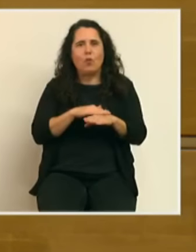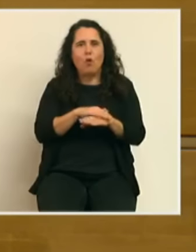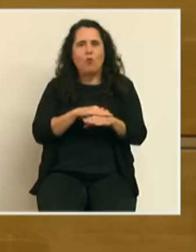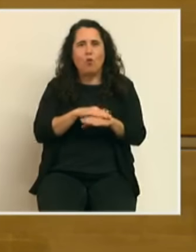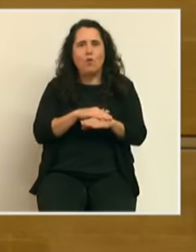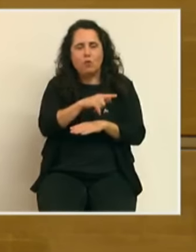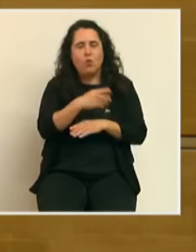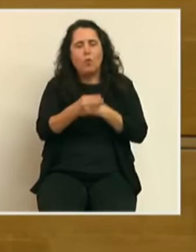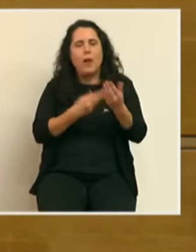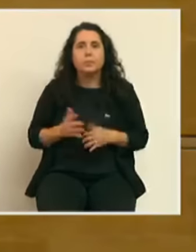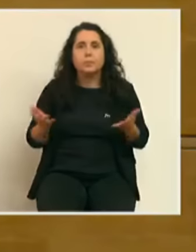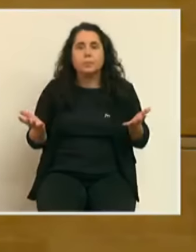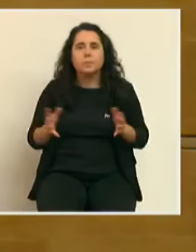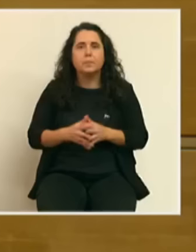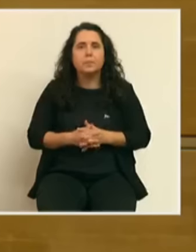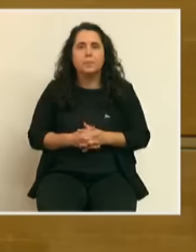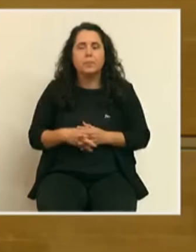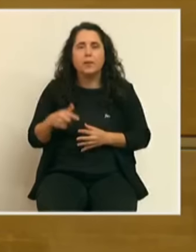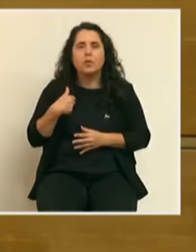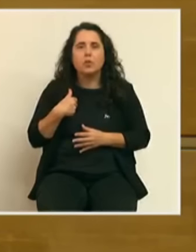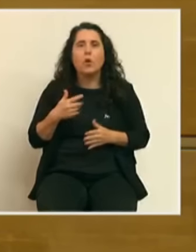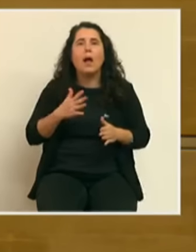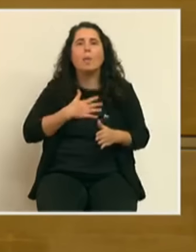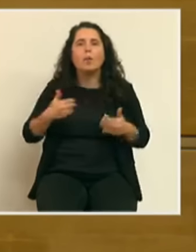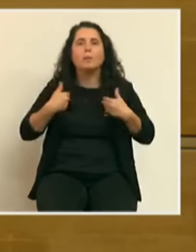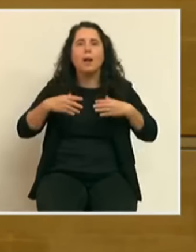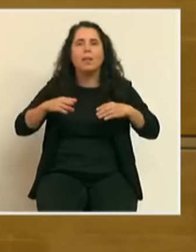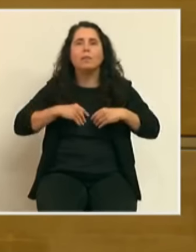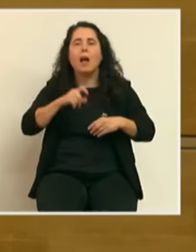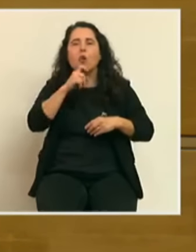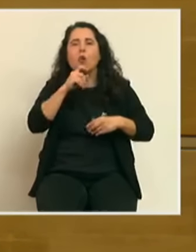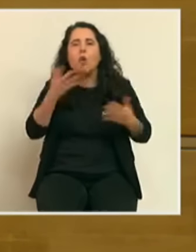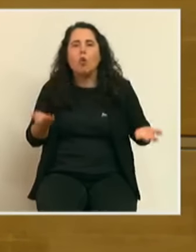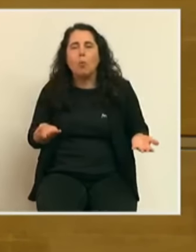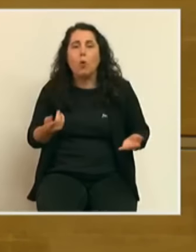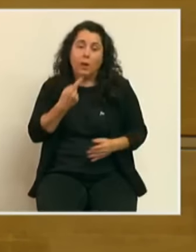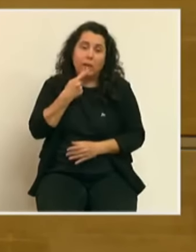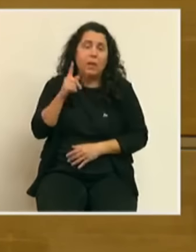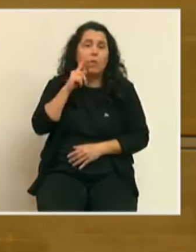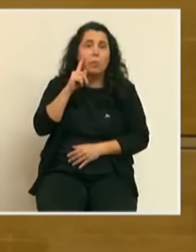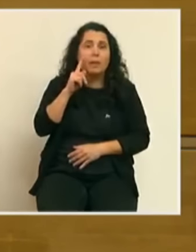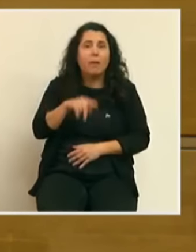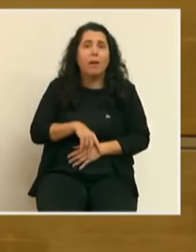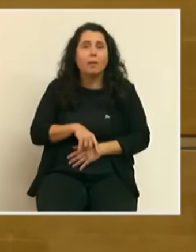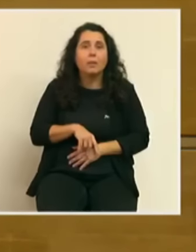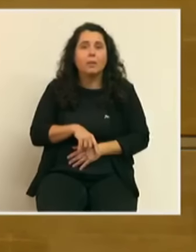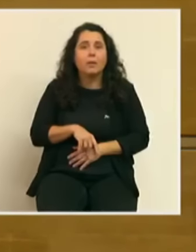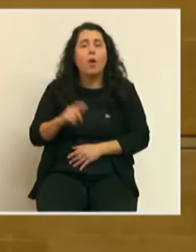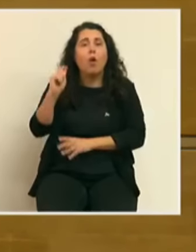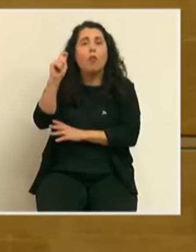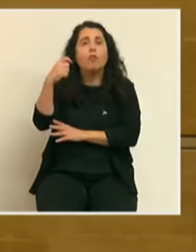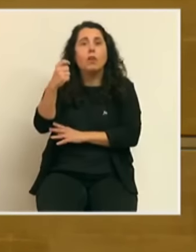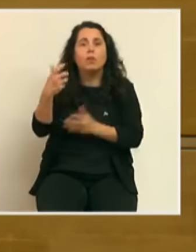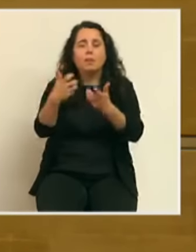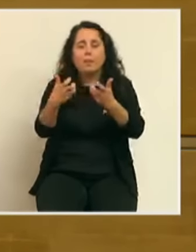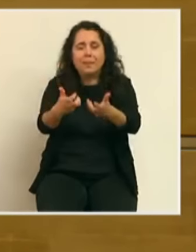¿Qué habría hecho usted? Yo assumo mi responsabilidad. ¿Cómo? Dicen mentides. Els bombers están escribiendo